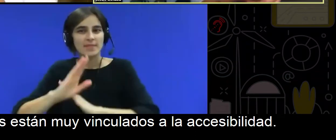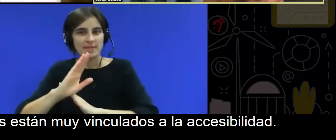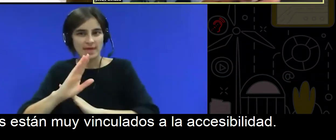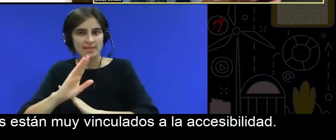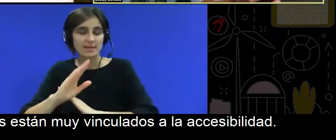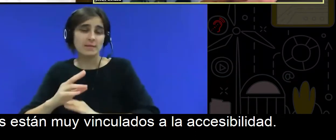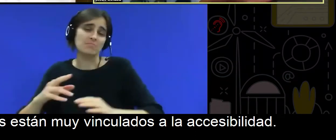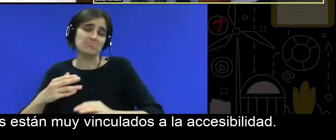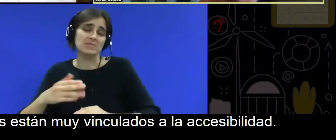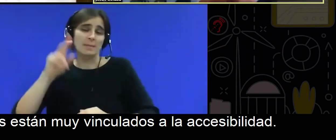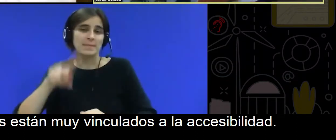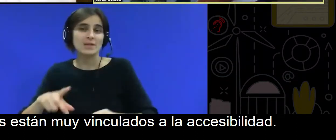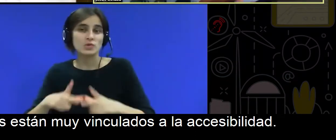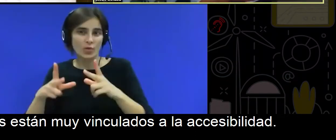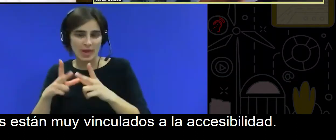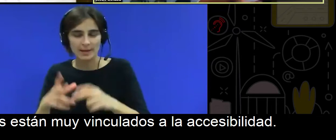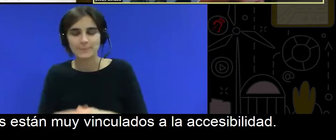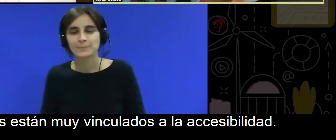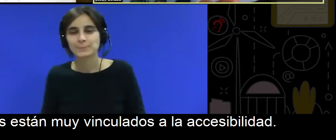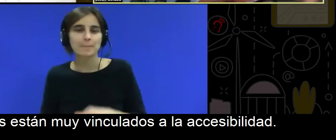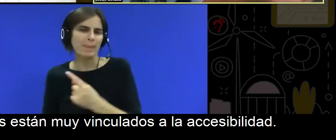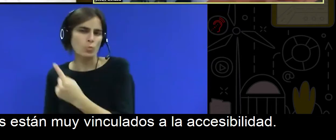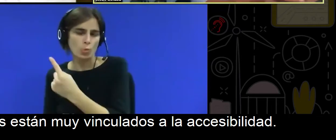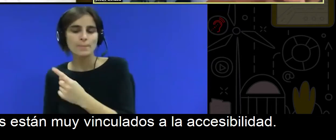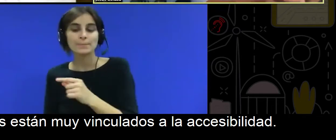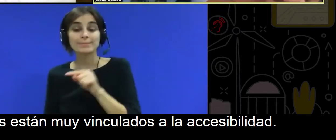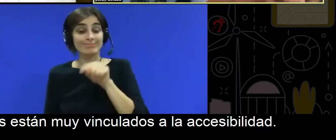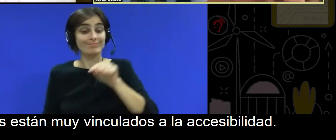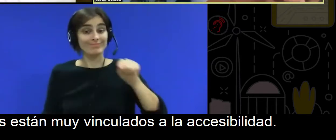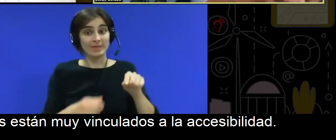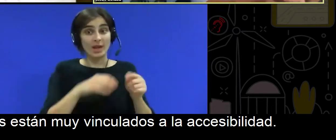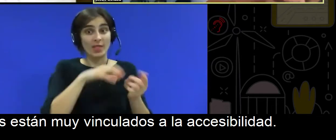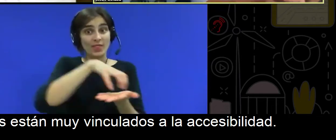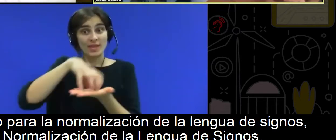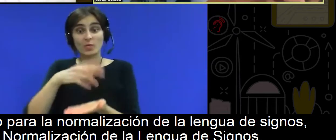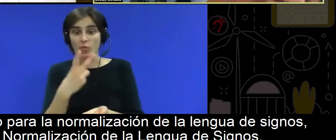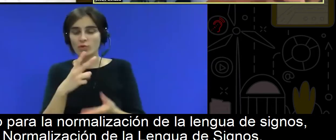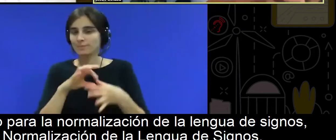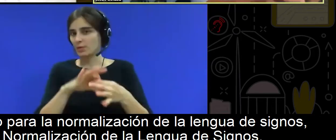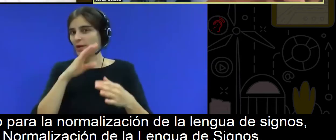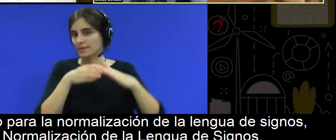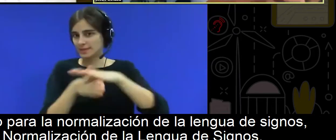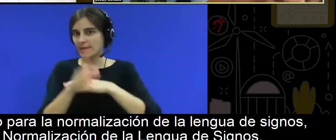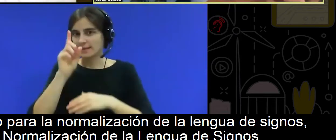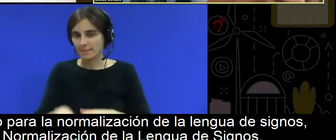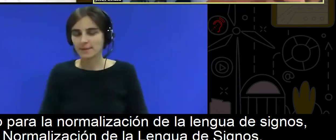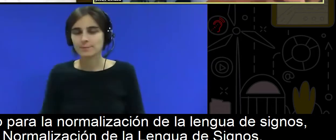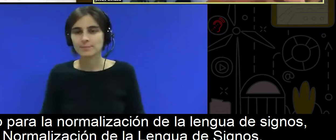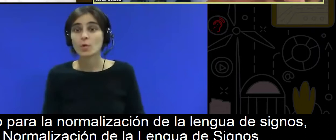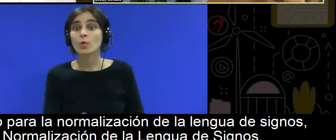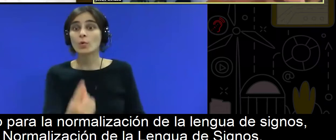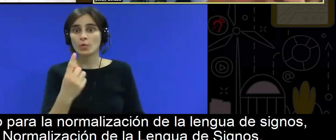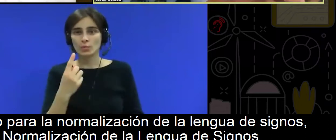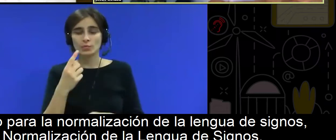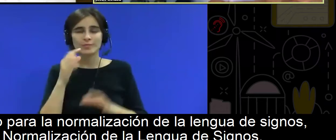Y los otros 2 están muy vinculados a la accesibilidad, precisamente, ¿no? Uno está pensado para la normalización de